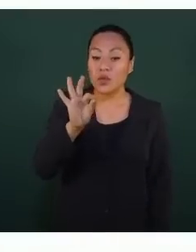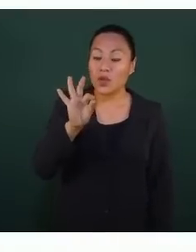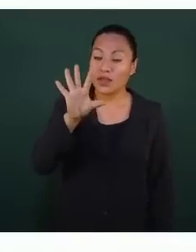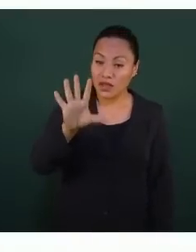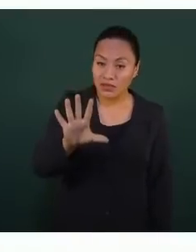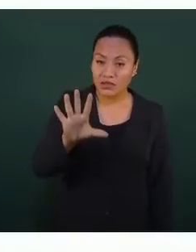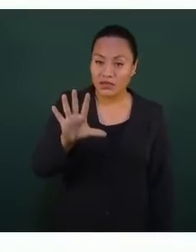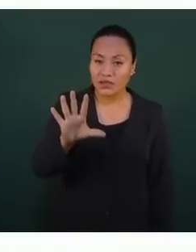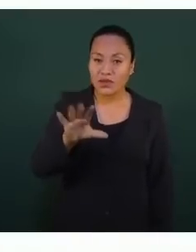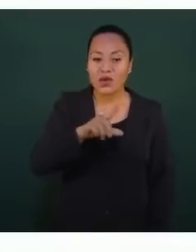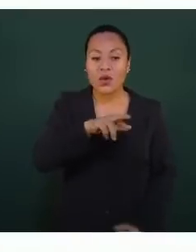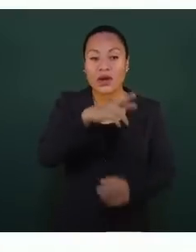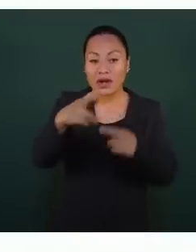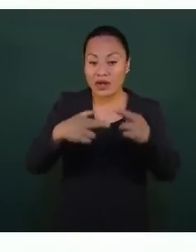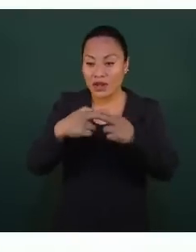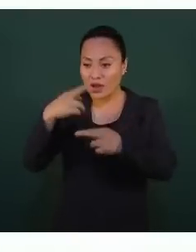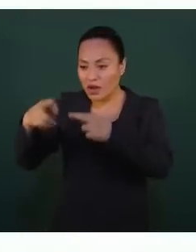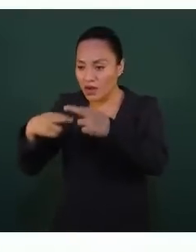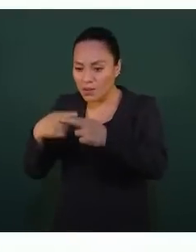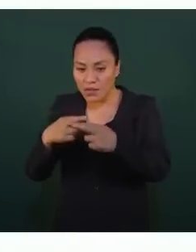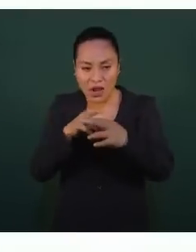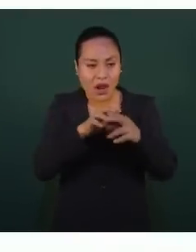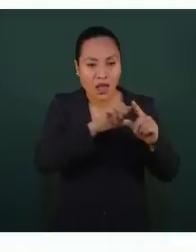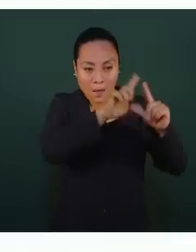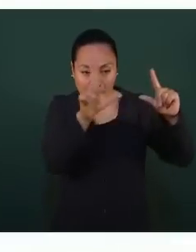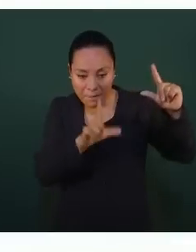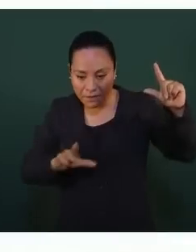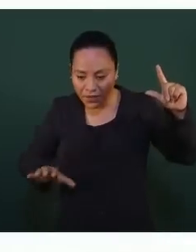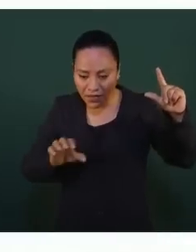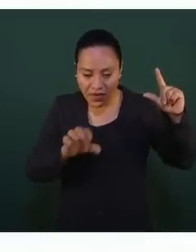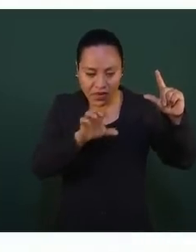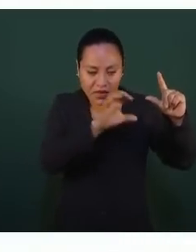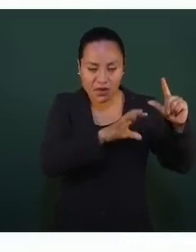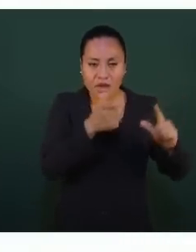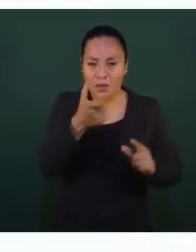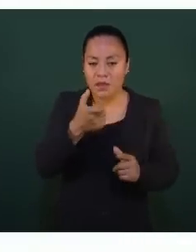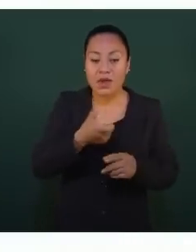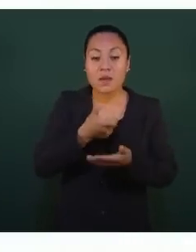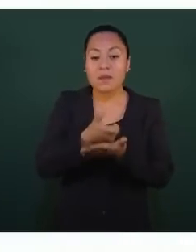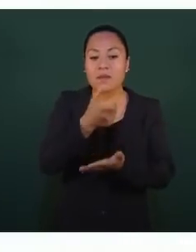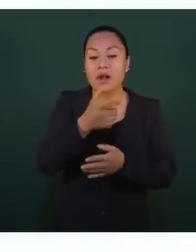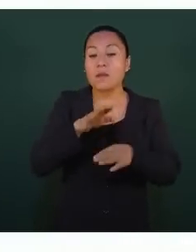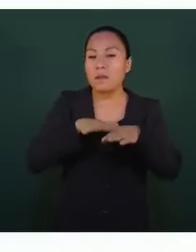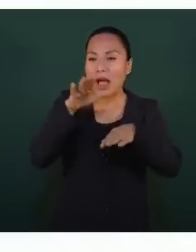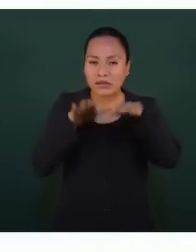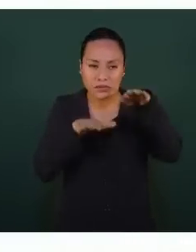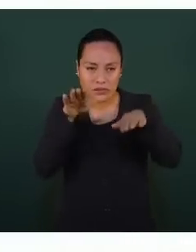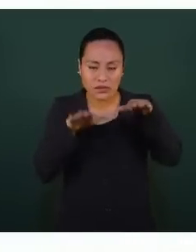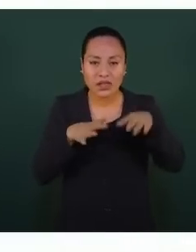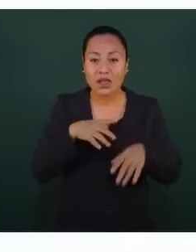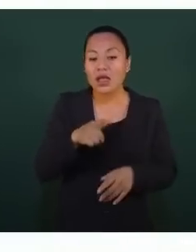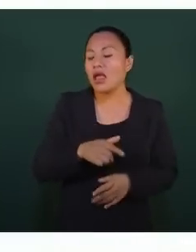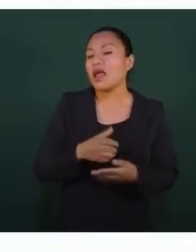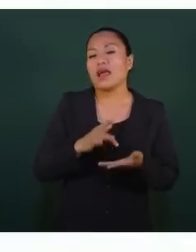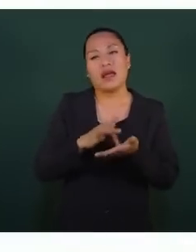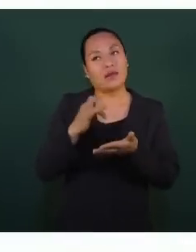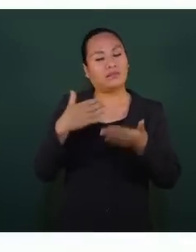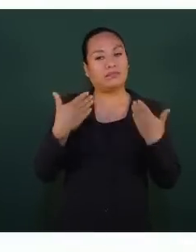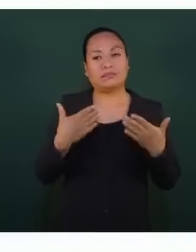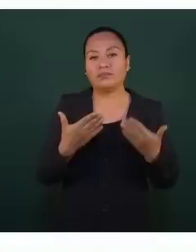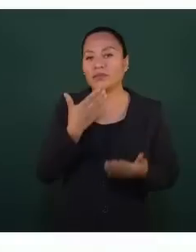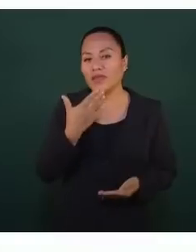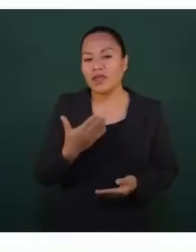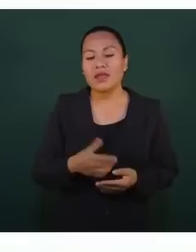145 regiones en las que está dividido el país para los precios máximos, y afortunadamente siguen